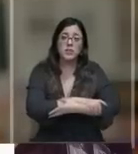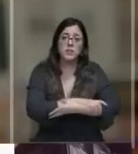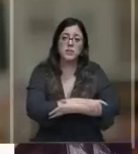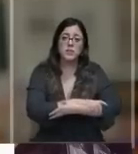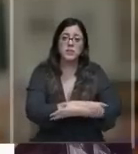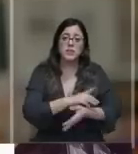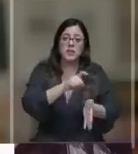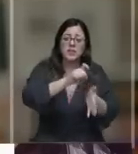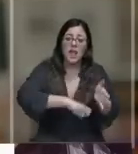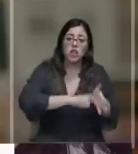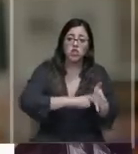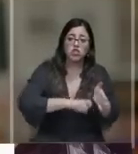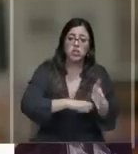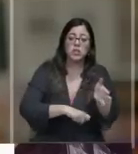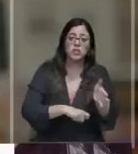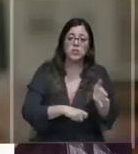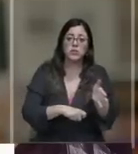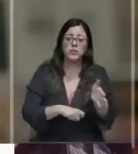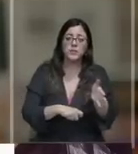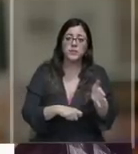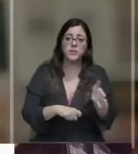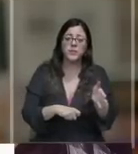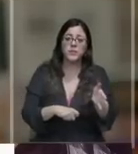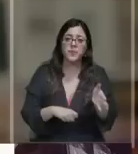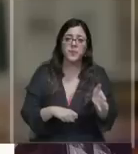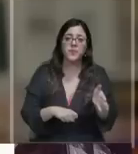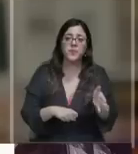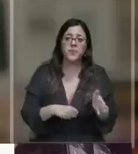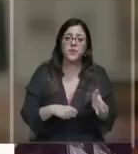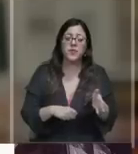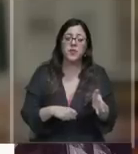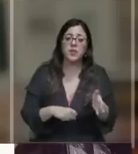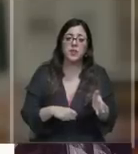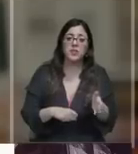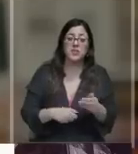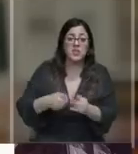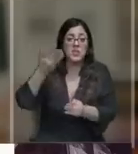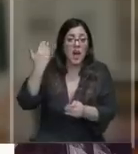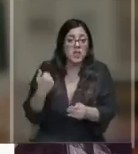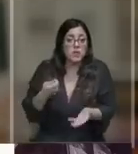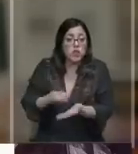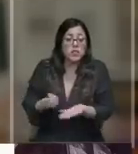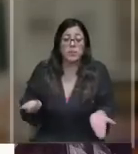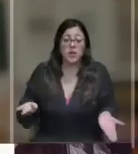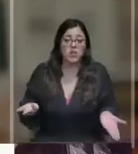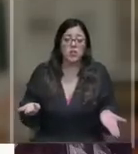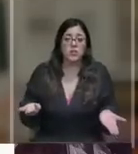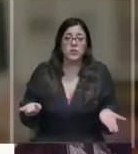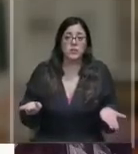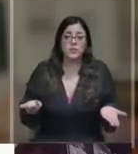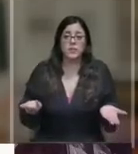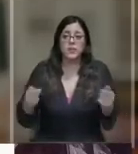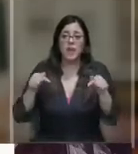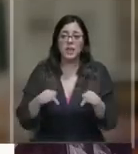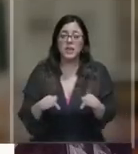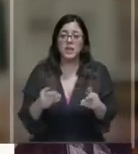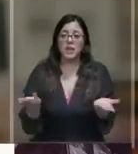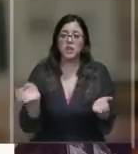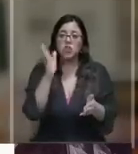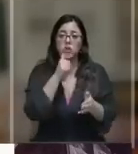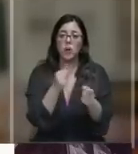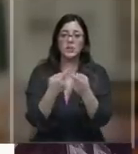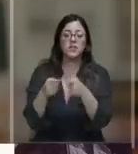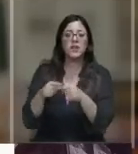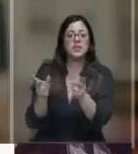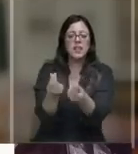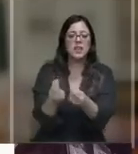y el contrato que se generó en el minuto uno fue lo que se pagó. Acá no hubo diferencia de